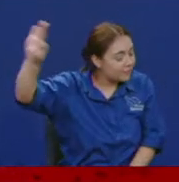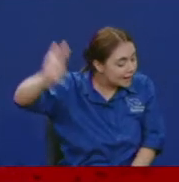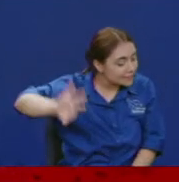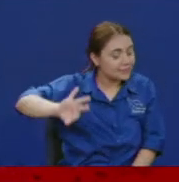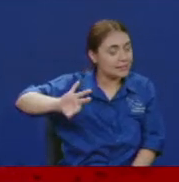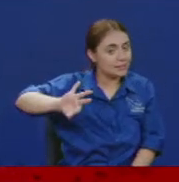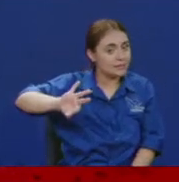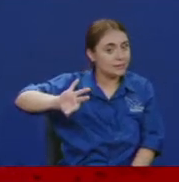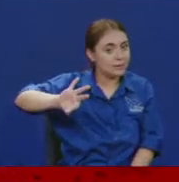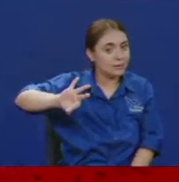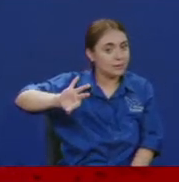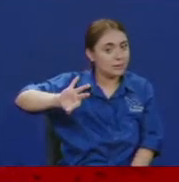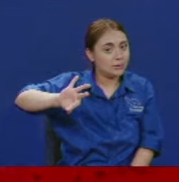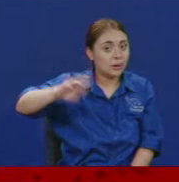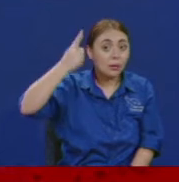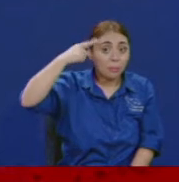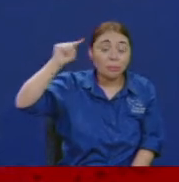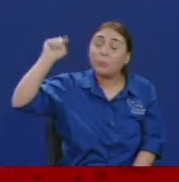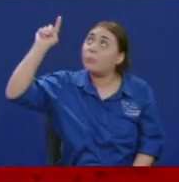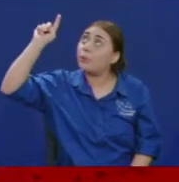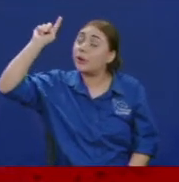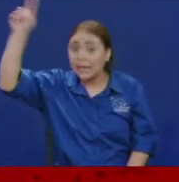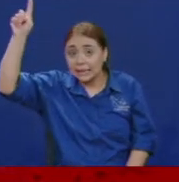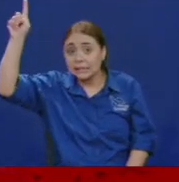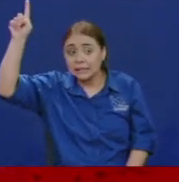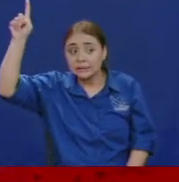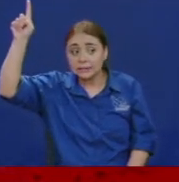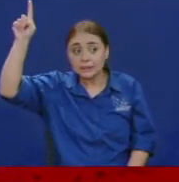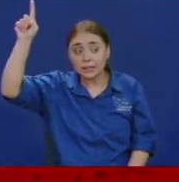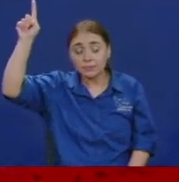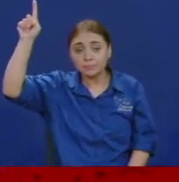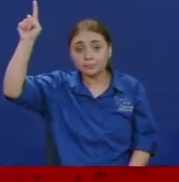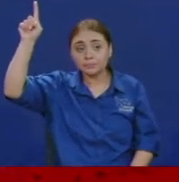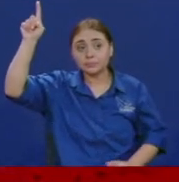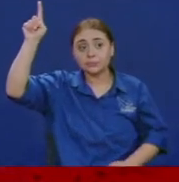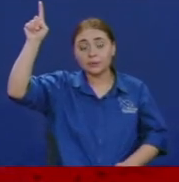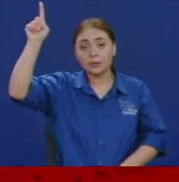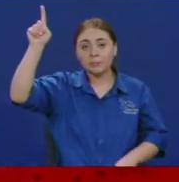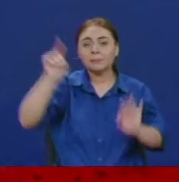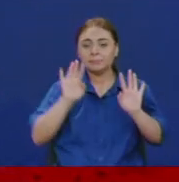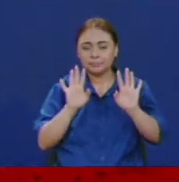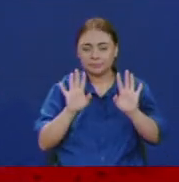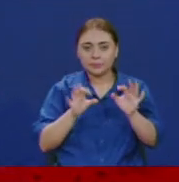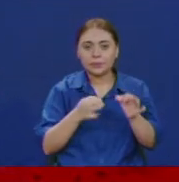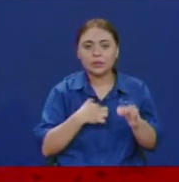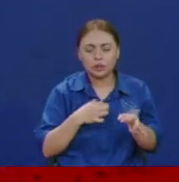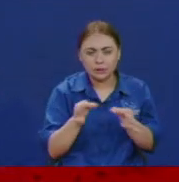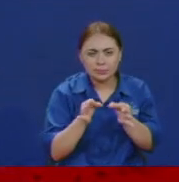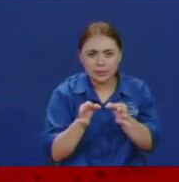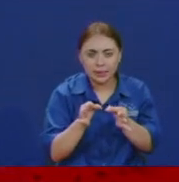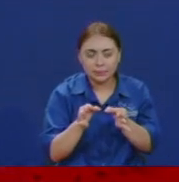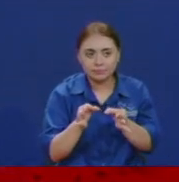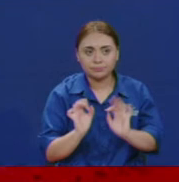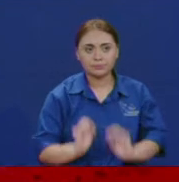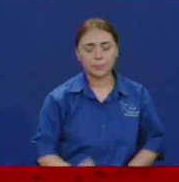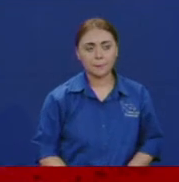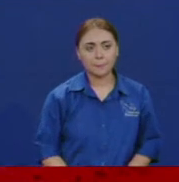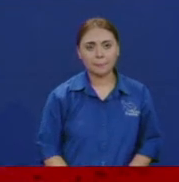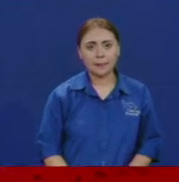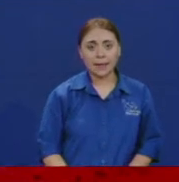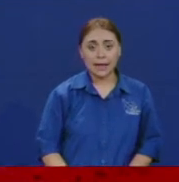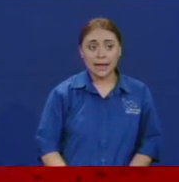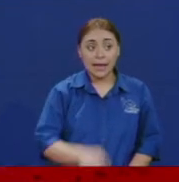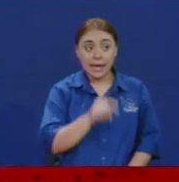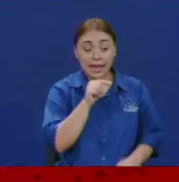causa de mí. El asunto es que, bueno, yo hago esta referencia, que aquí están insultando al pueblo